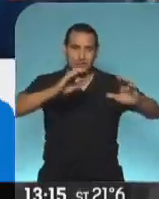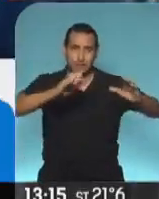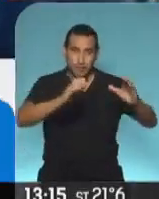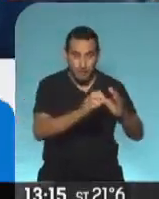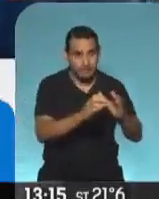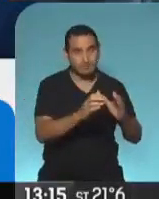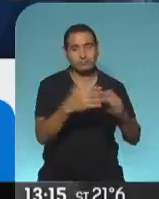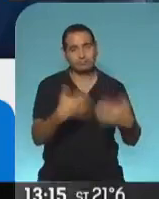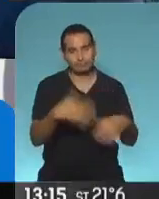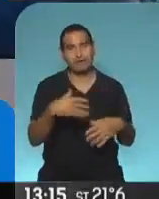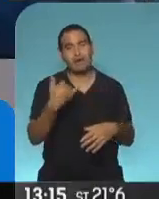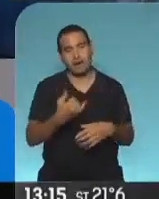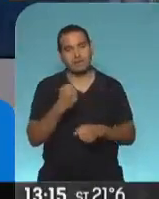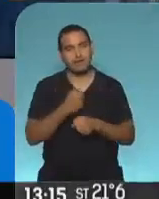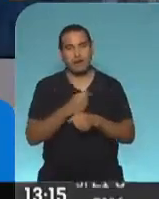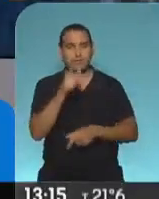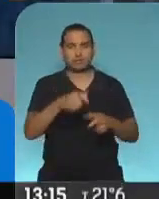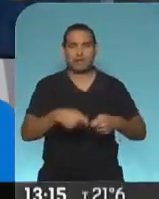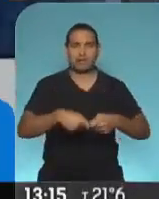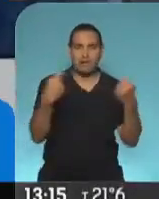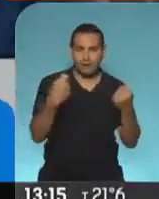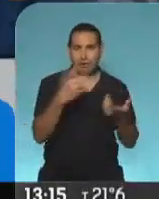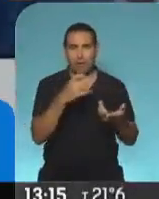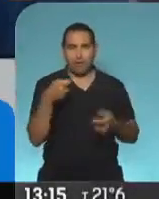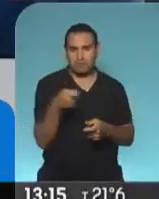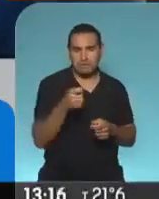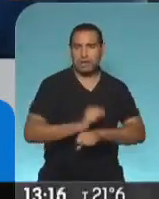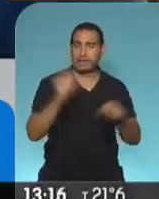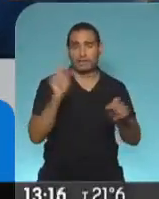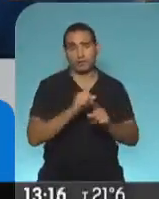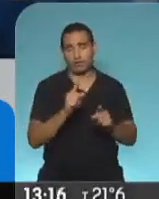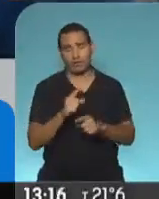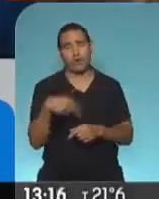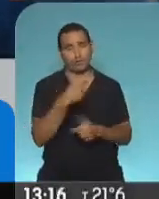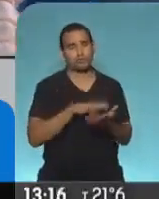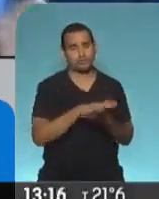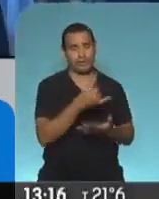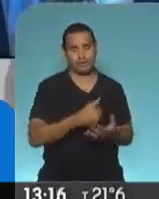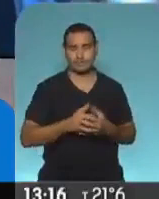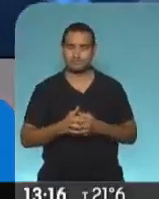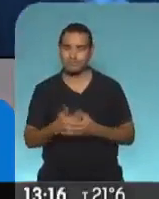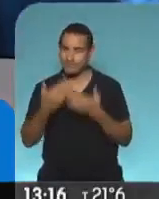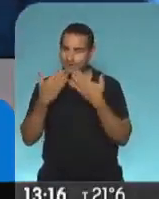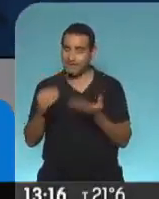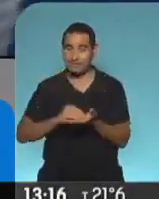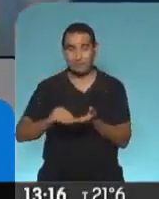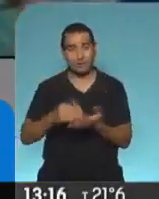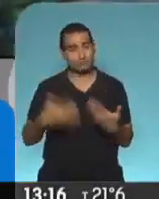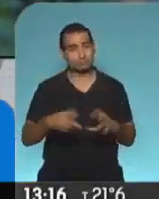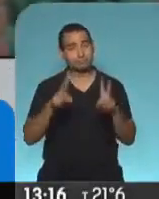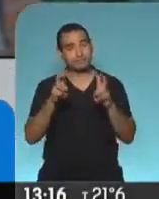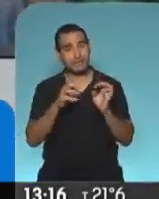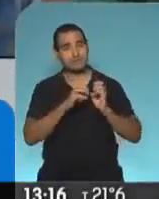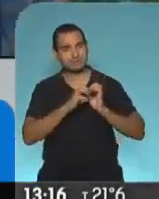mucho por donde empezar antes que liberar violadores u homicidas. Gracias. La palabra del doctor Carles. Recordemos un tema que sigue, por